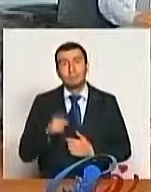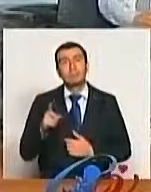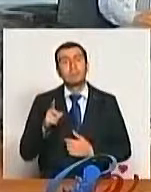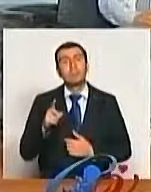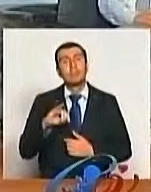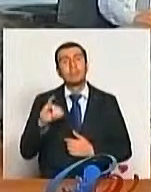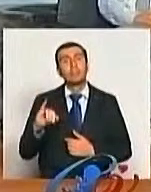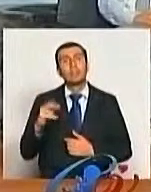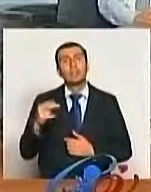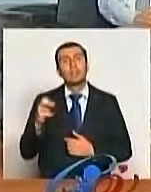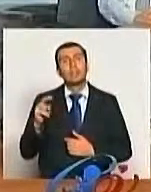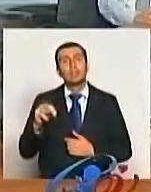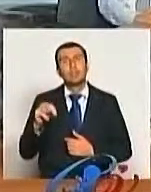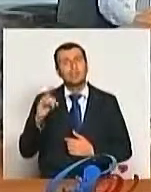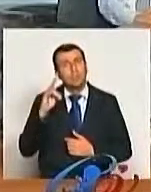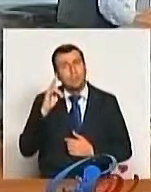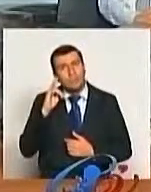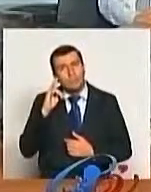John. Una